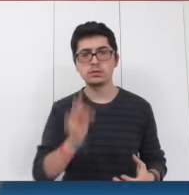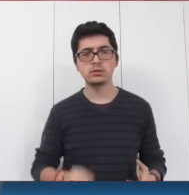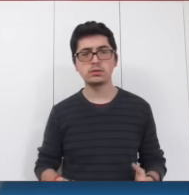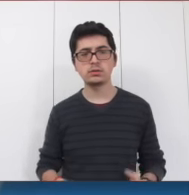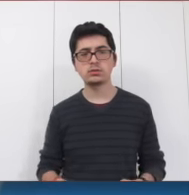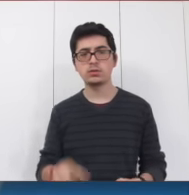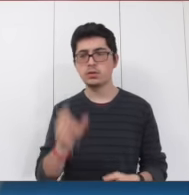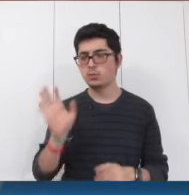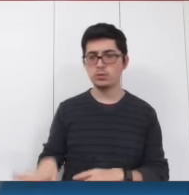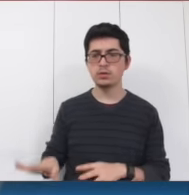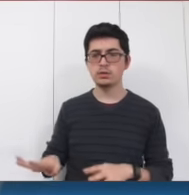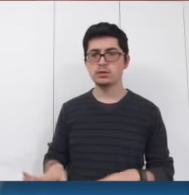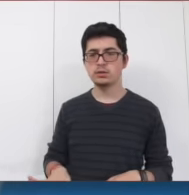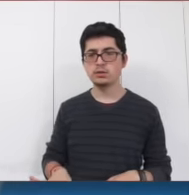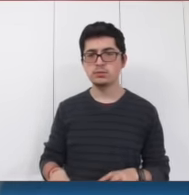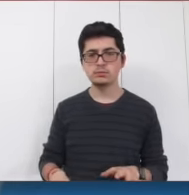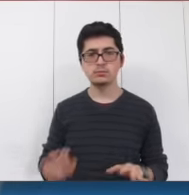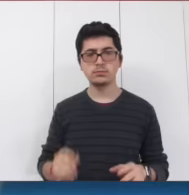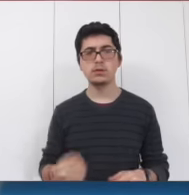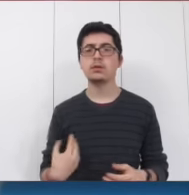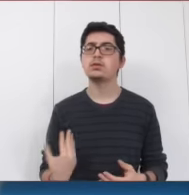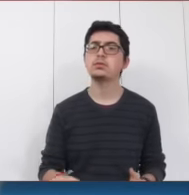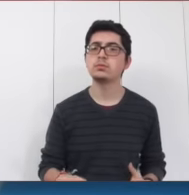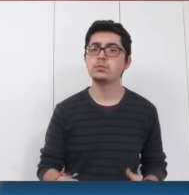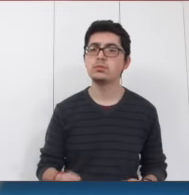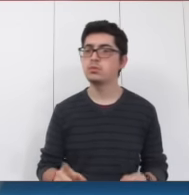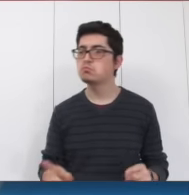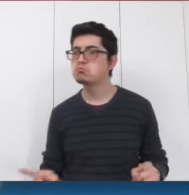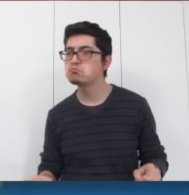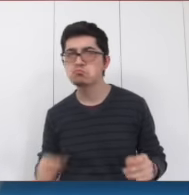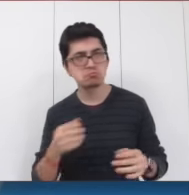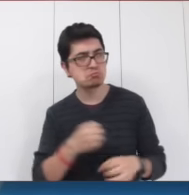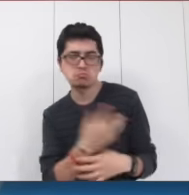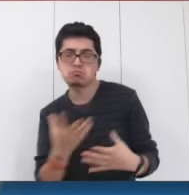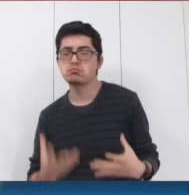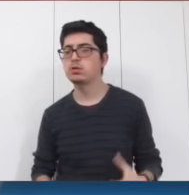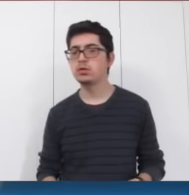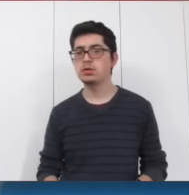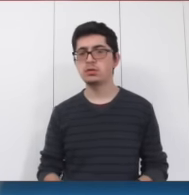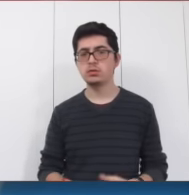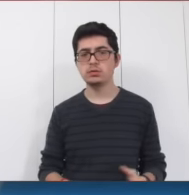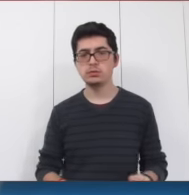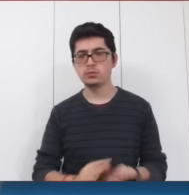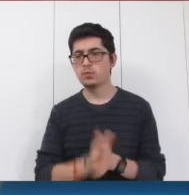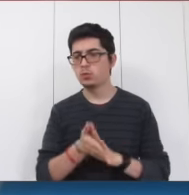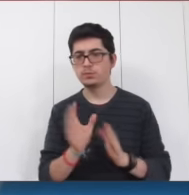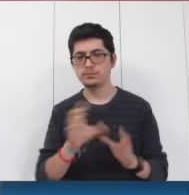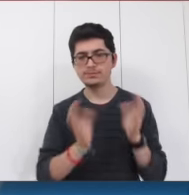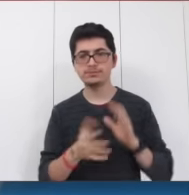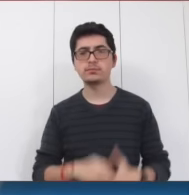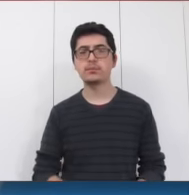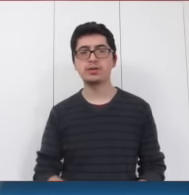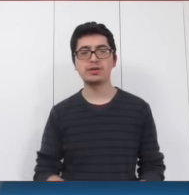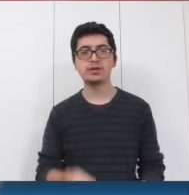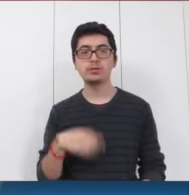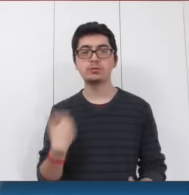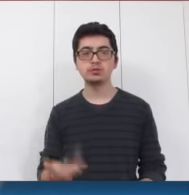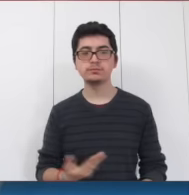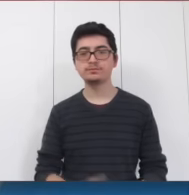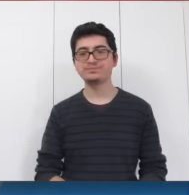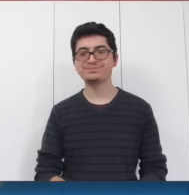los niños desde muy pequeños se sienten desde otro género, lo cual es muy novedoso y obviamente muy valorable para todo el mundo. Así que te